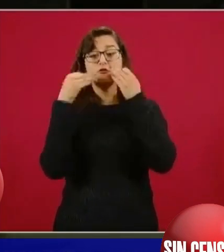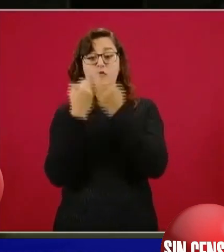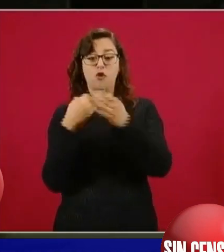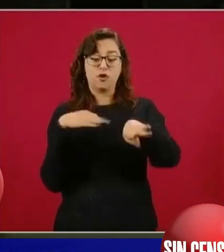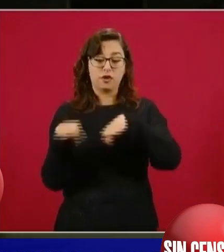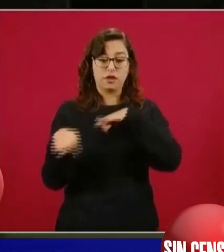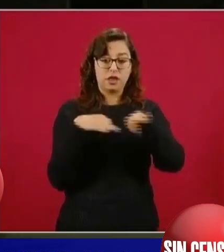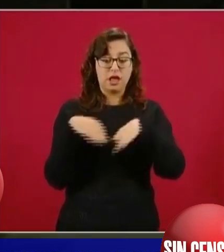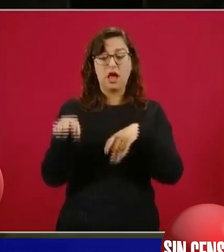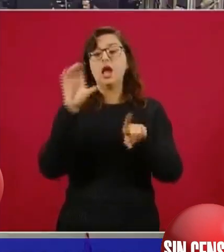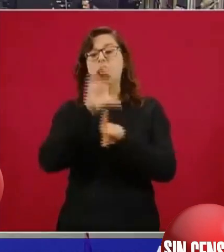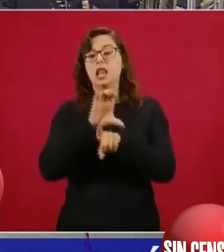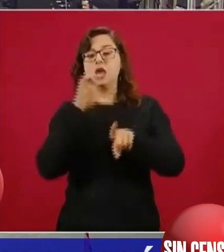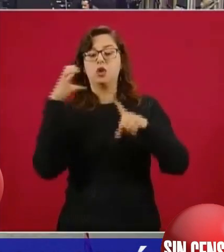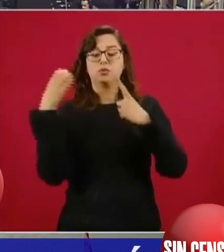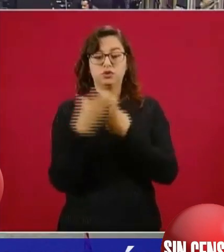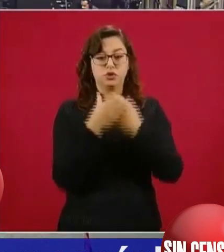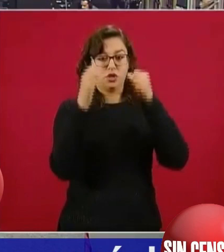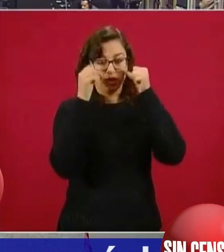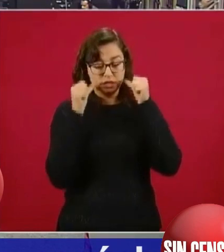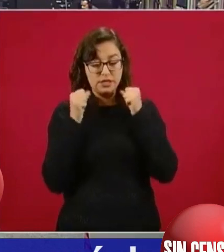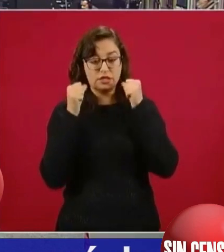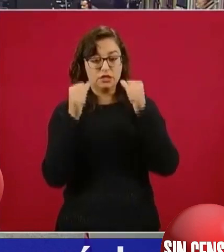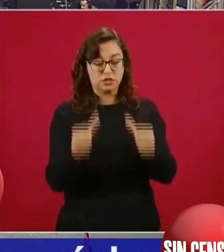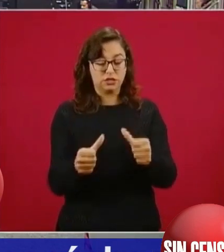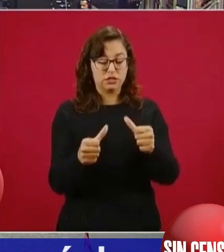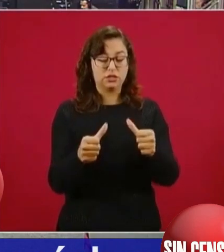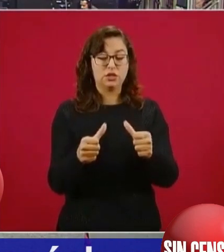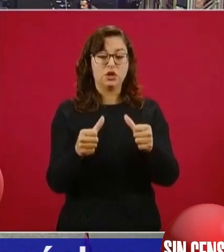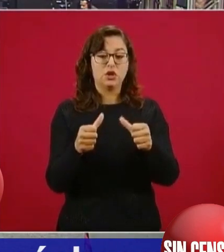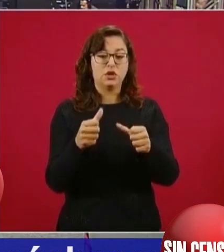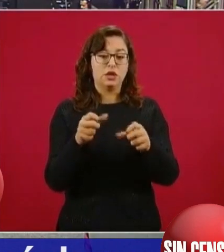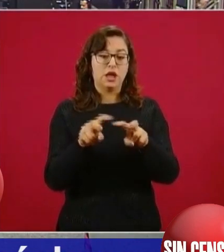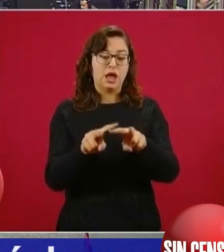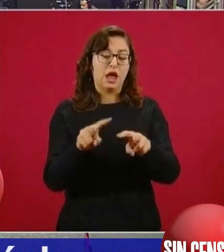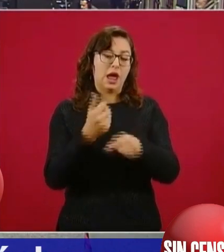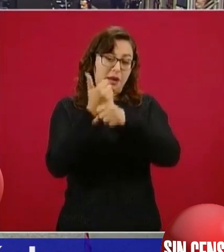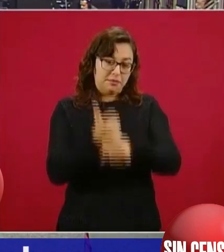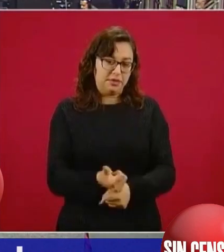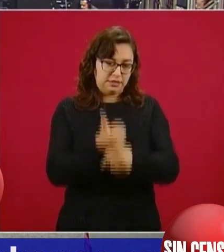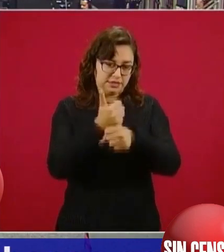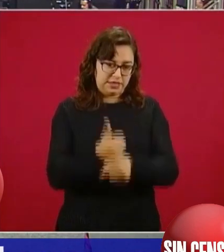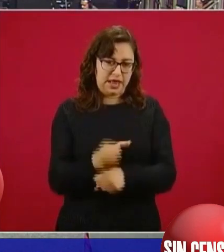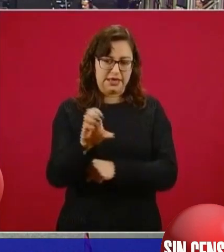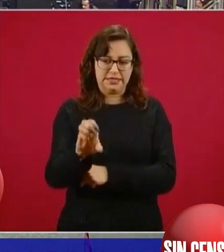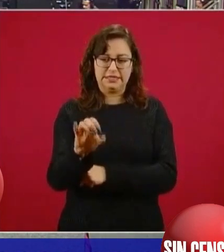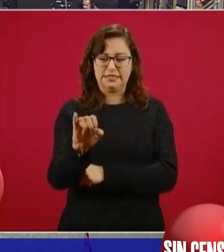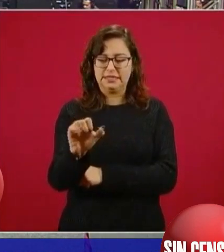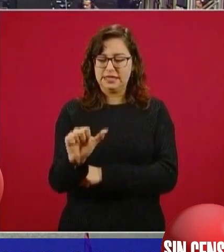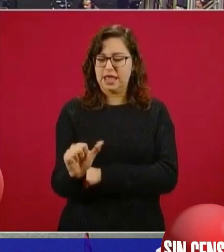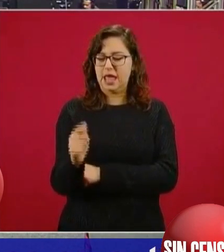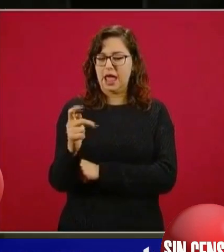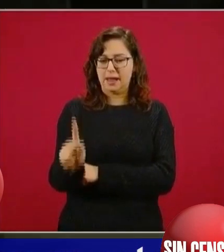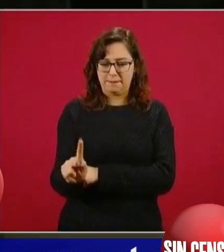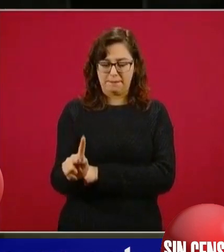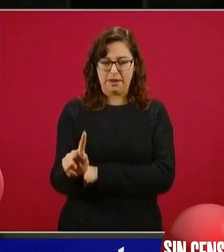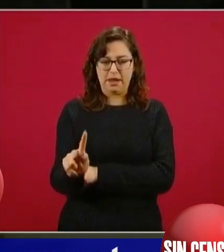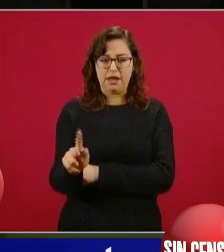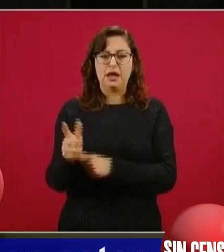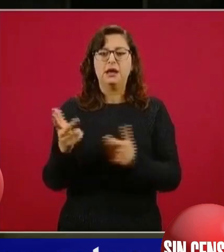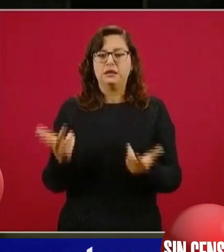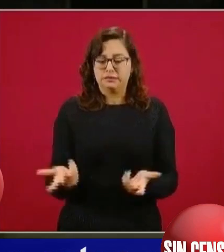de Atención a Víctimas, conocida como la CEAP, porque también tenemos información que